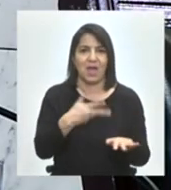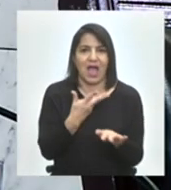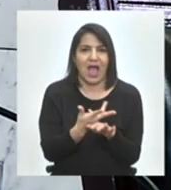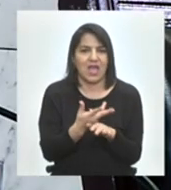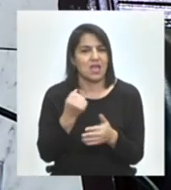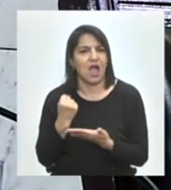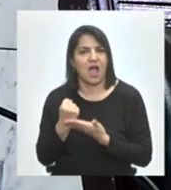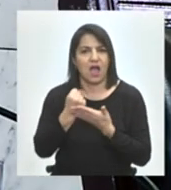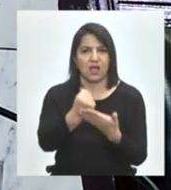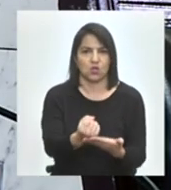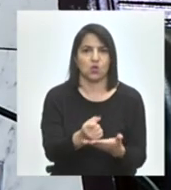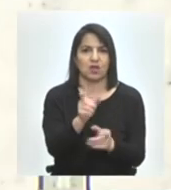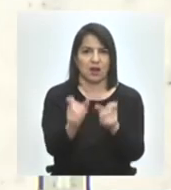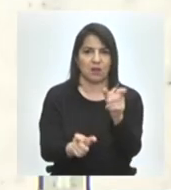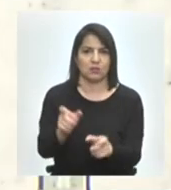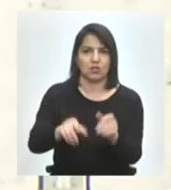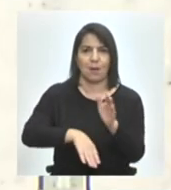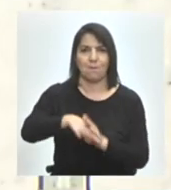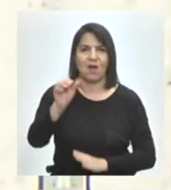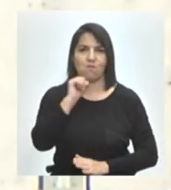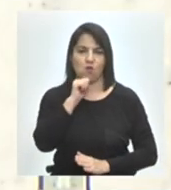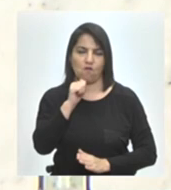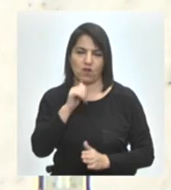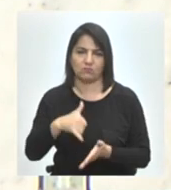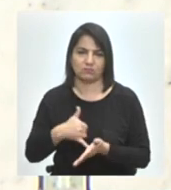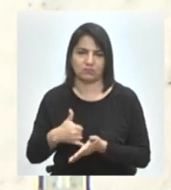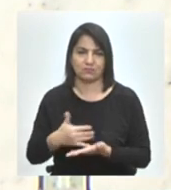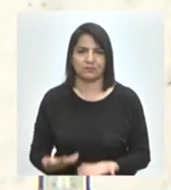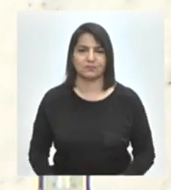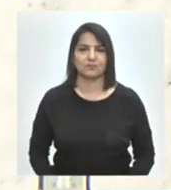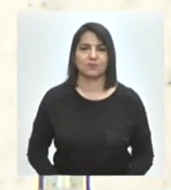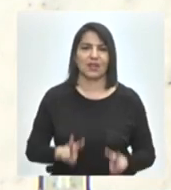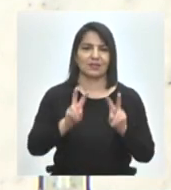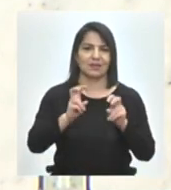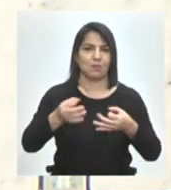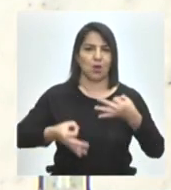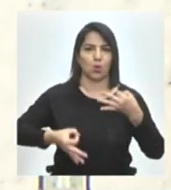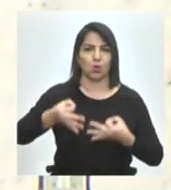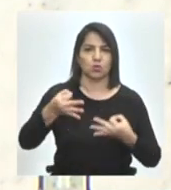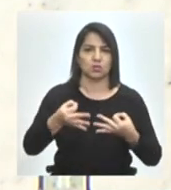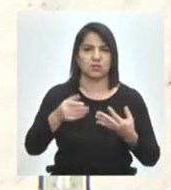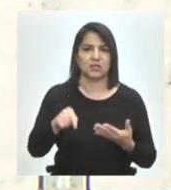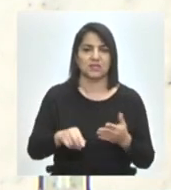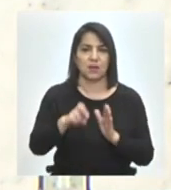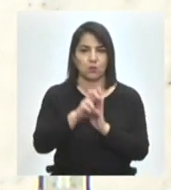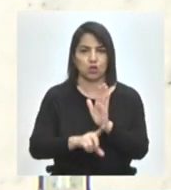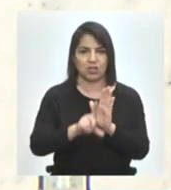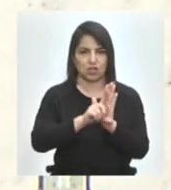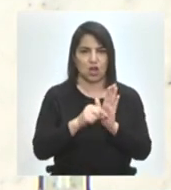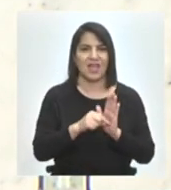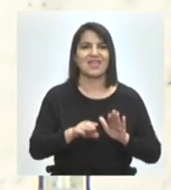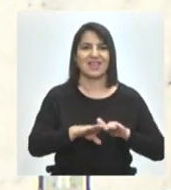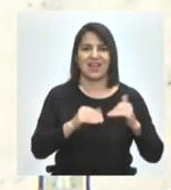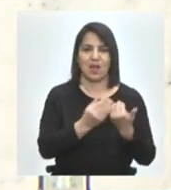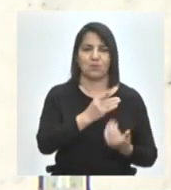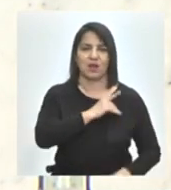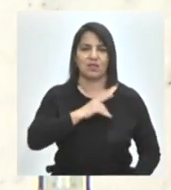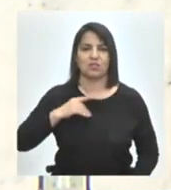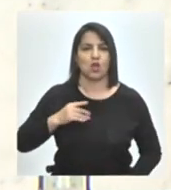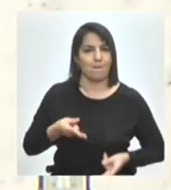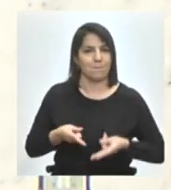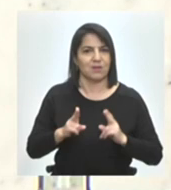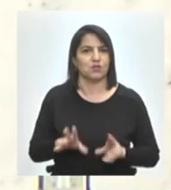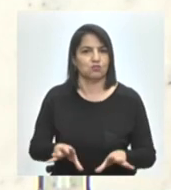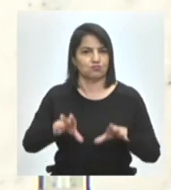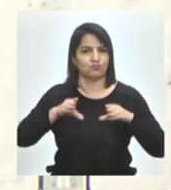para los clientes más vulnerables. En materia de justicia, una moción de esta Cámara permitió hacernos cargo de